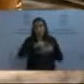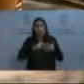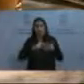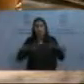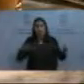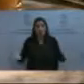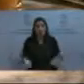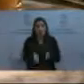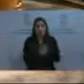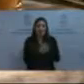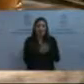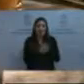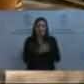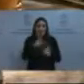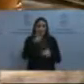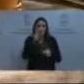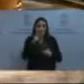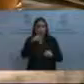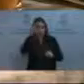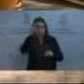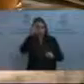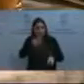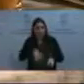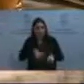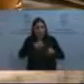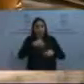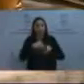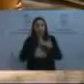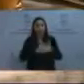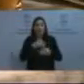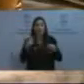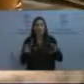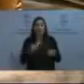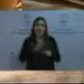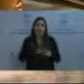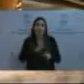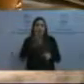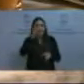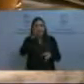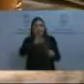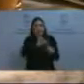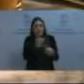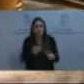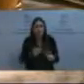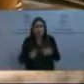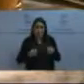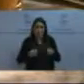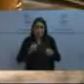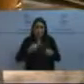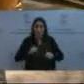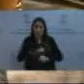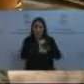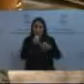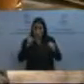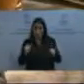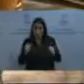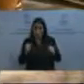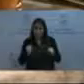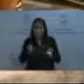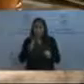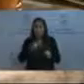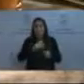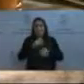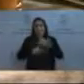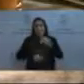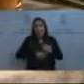de la cultura emprendedora, de mejora de los procesos para la conversión de ideas en modelos de negocio, de consolidación, de articulación